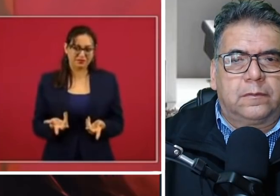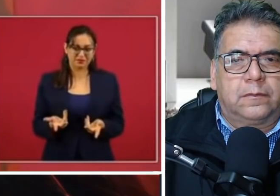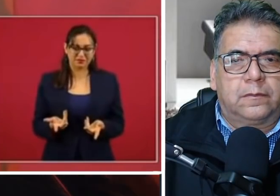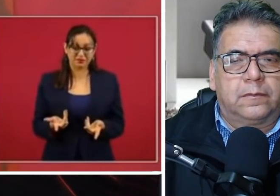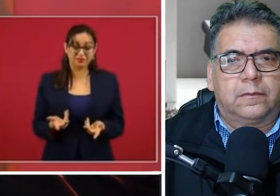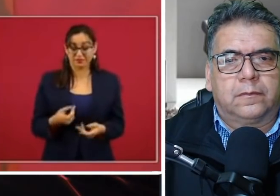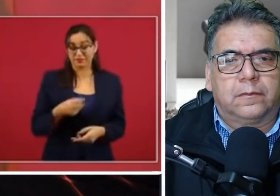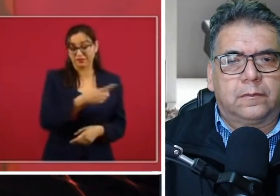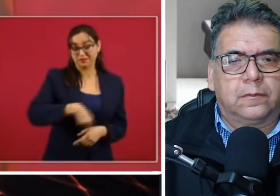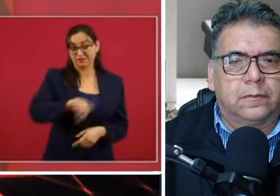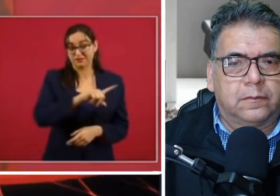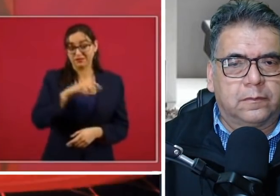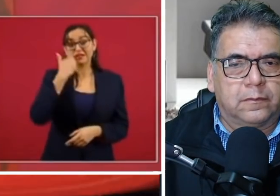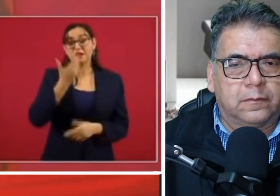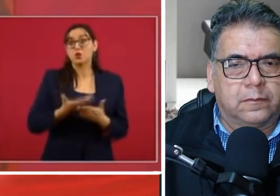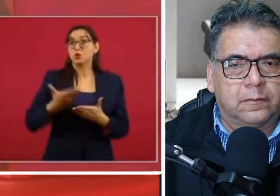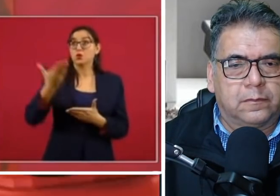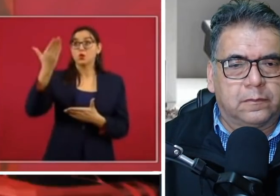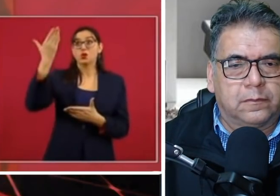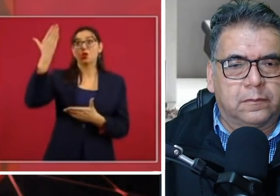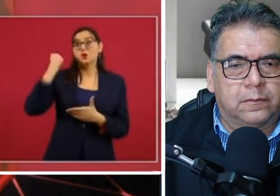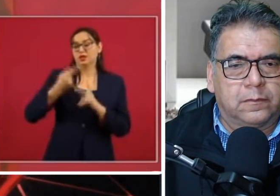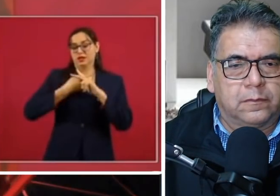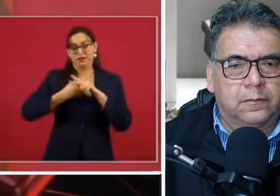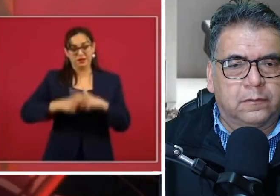Eso era lo que buscaban desde el principio.